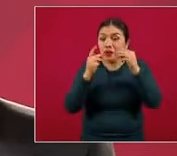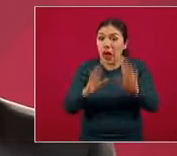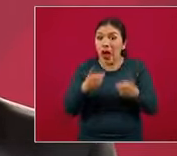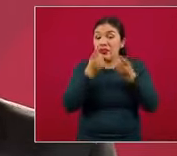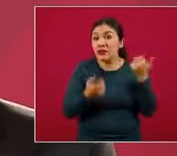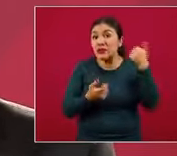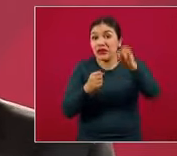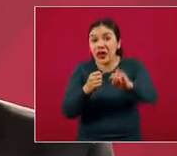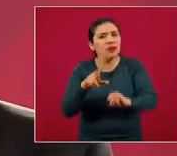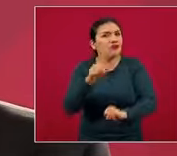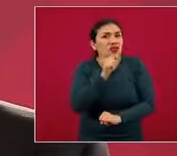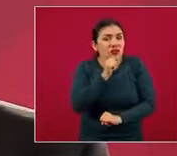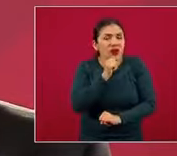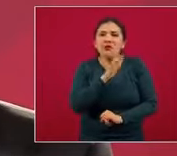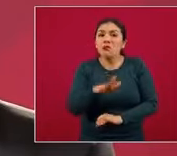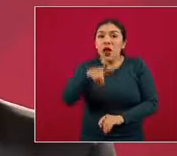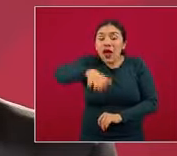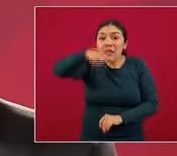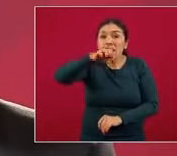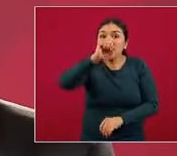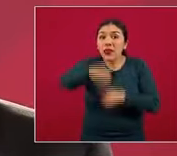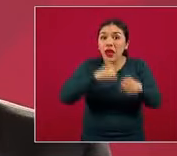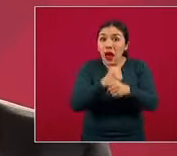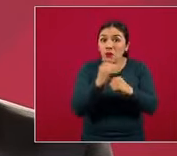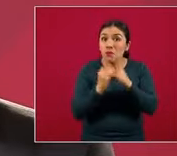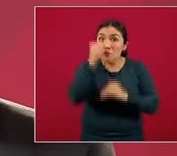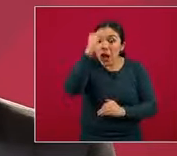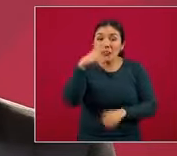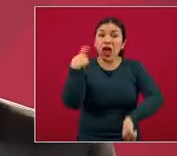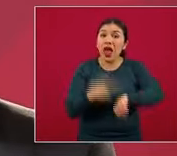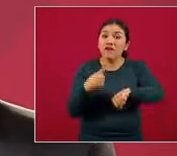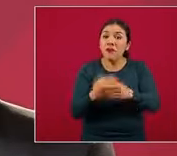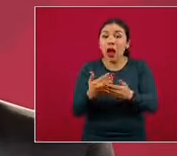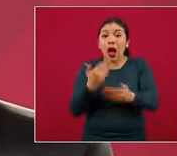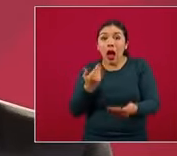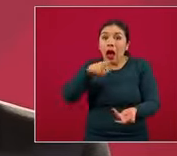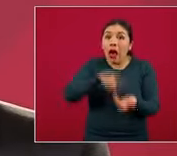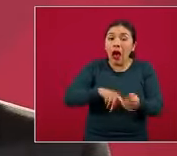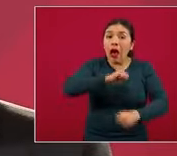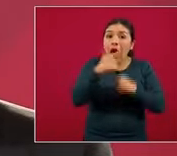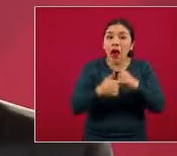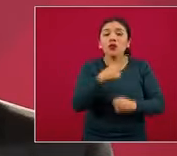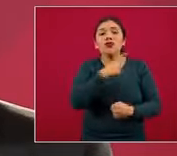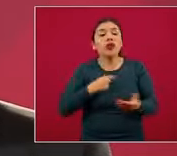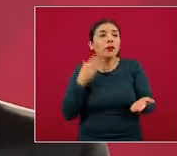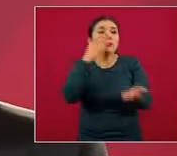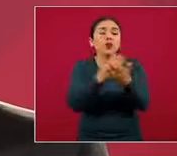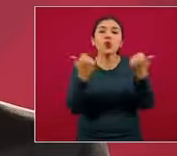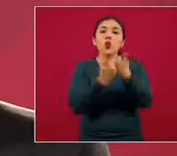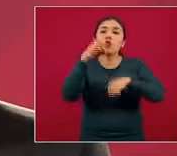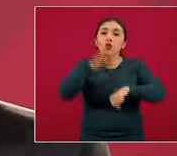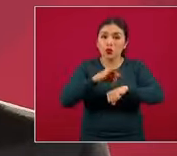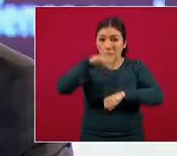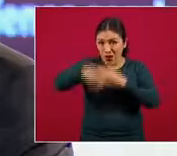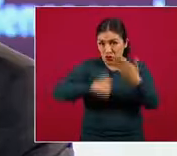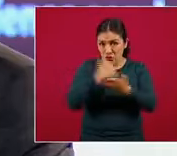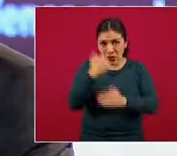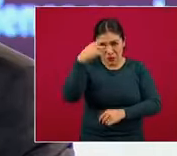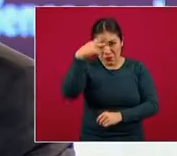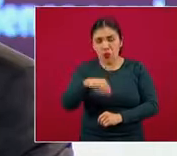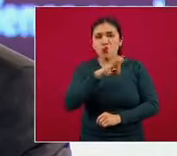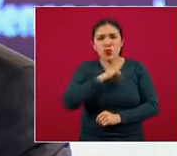una persona que tenga más de 60 años o enfermedades crónicas, que acuda a valoración. En la Ciudad de México puede